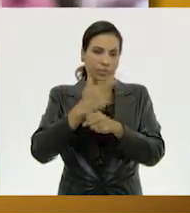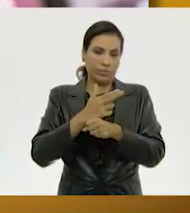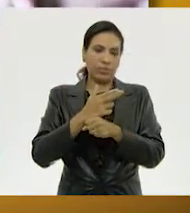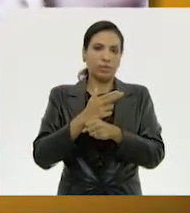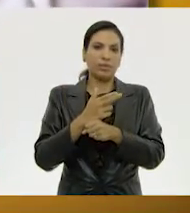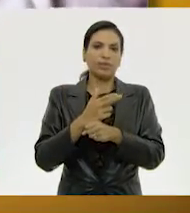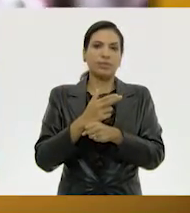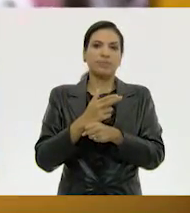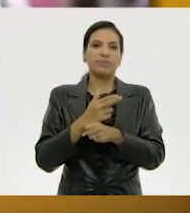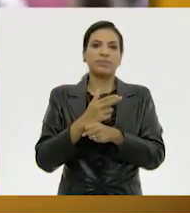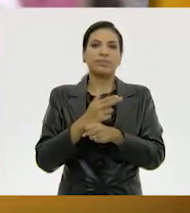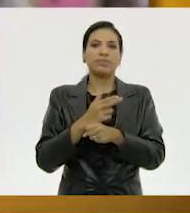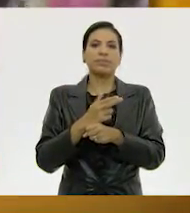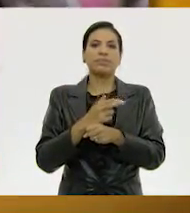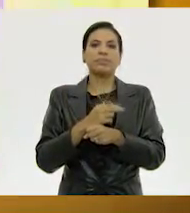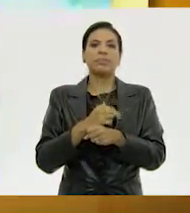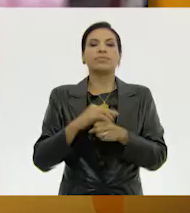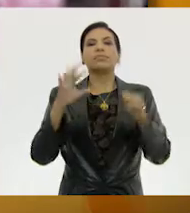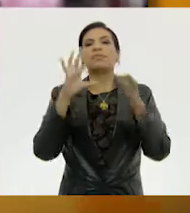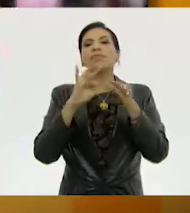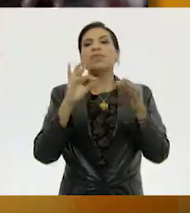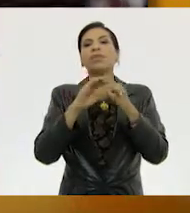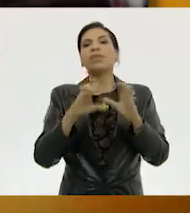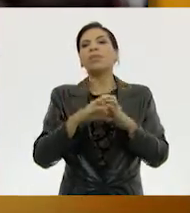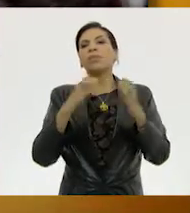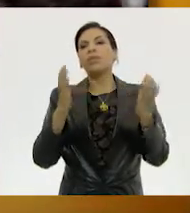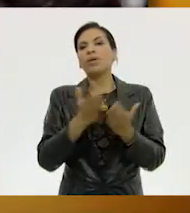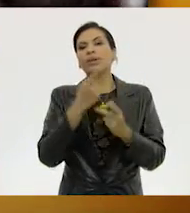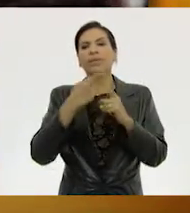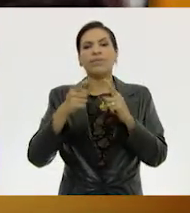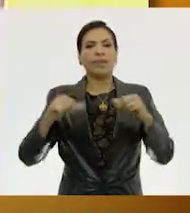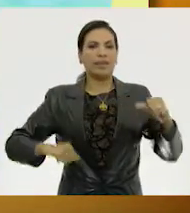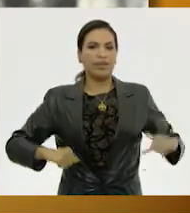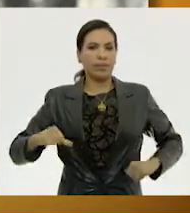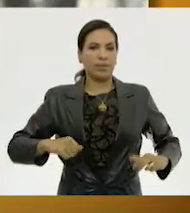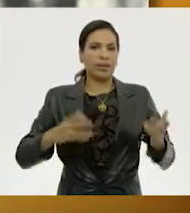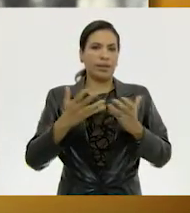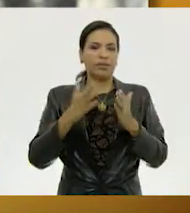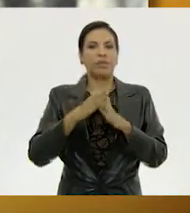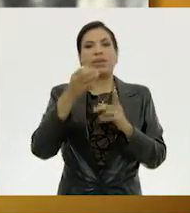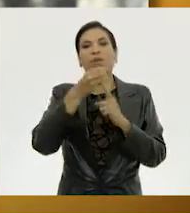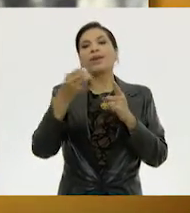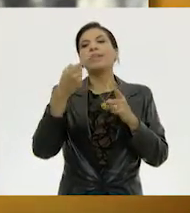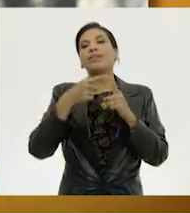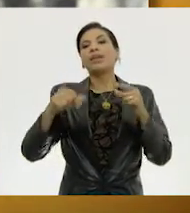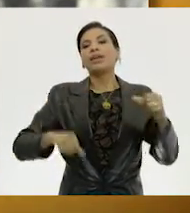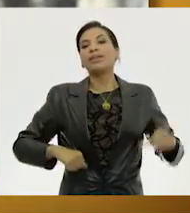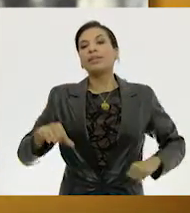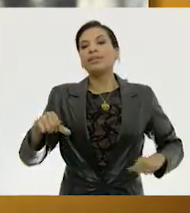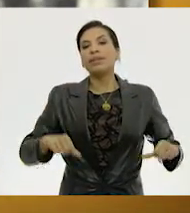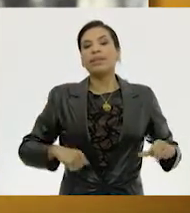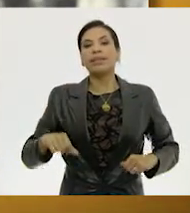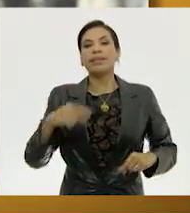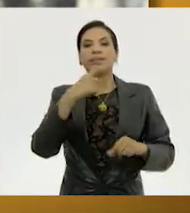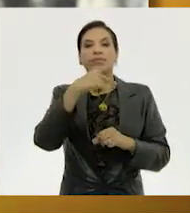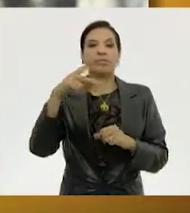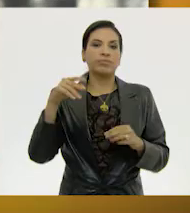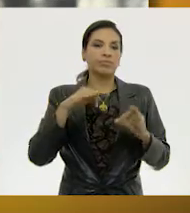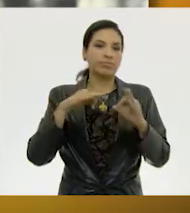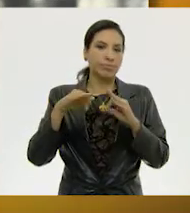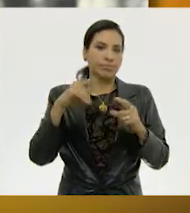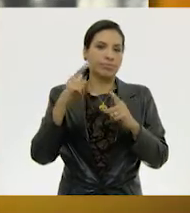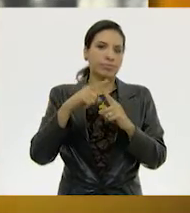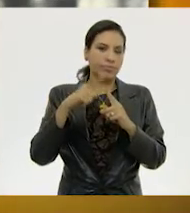y contarles un cuento. Los pongo a hacer actividades. Es organizar sus actividades, sus tareas